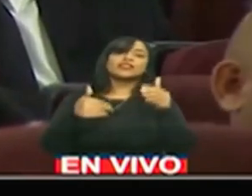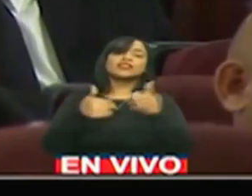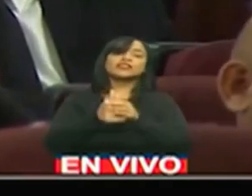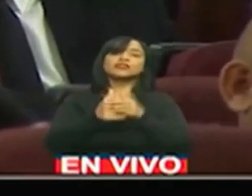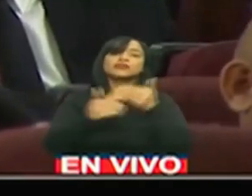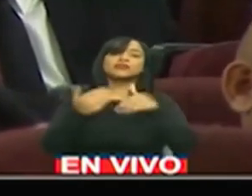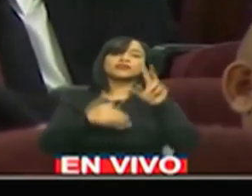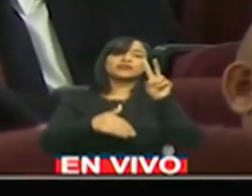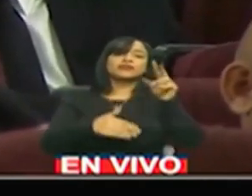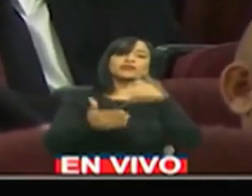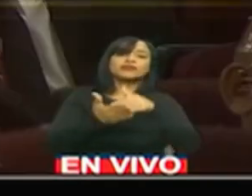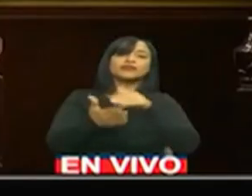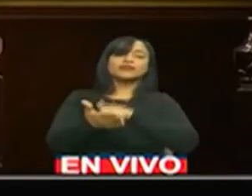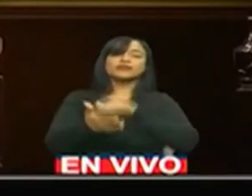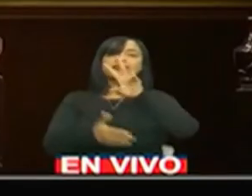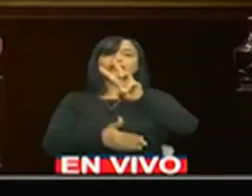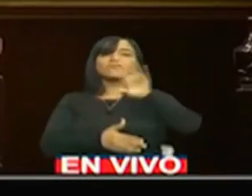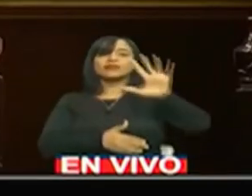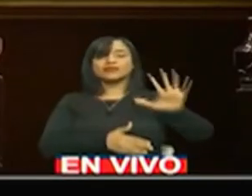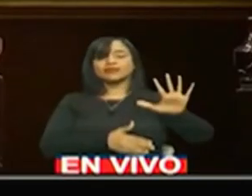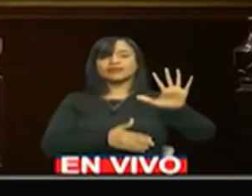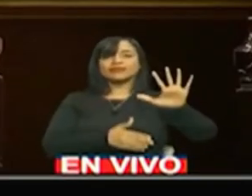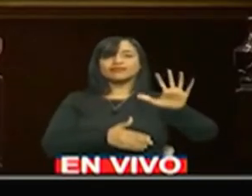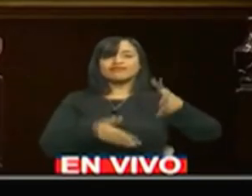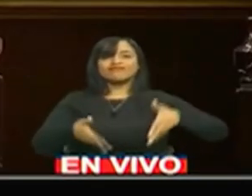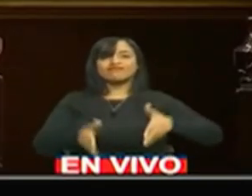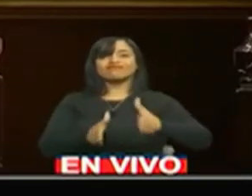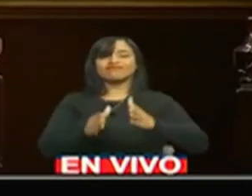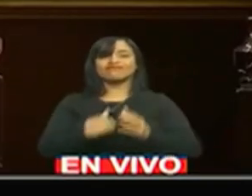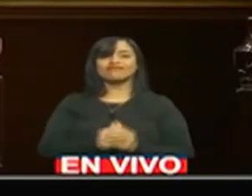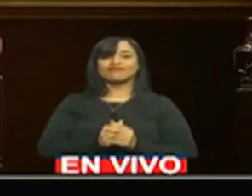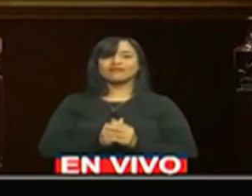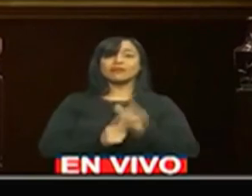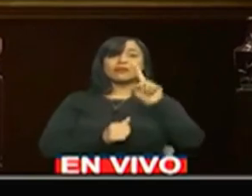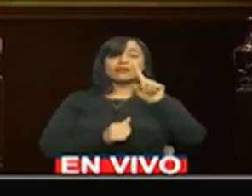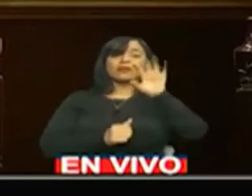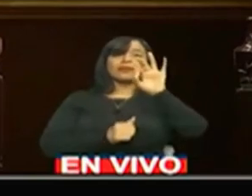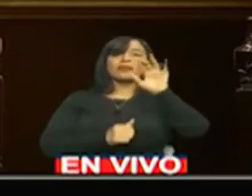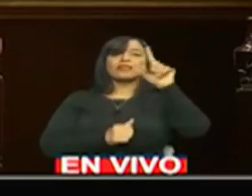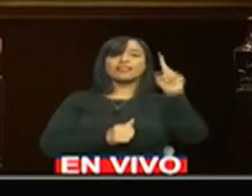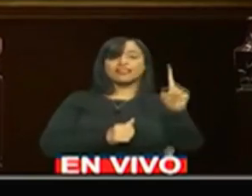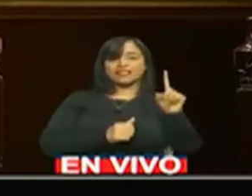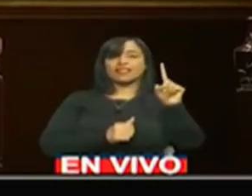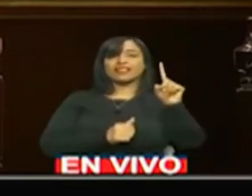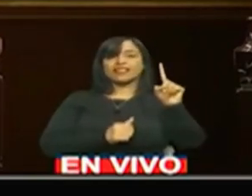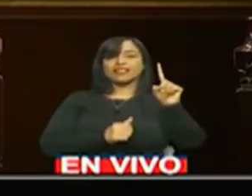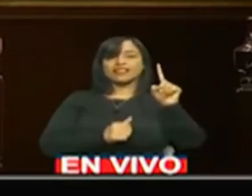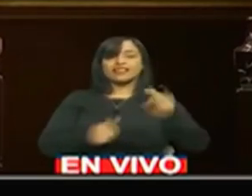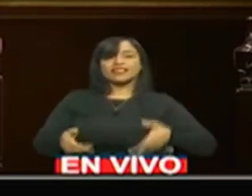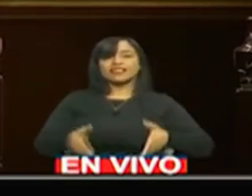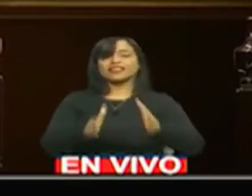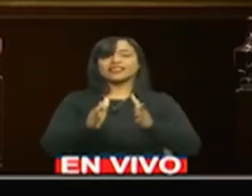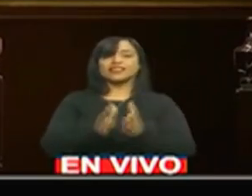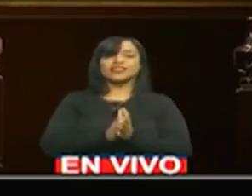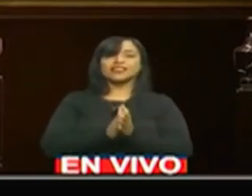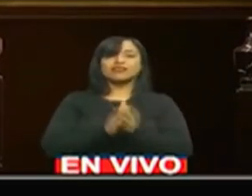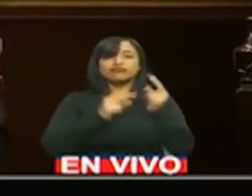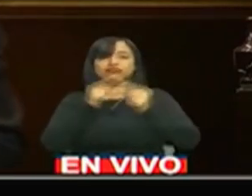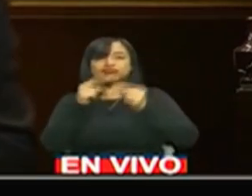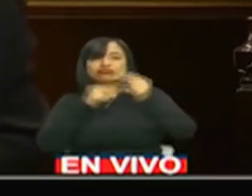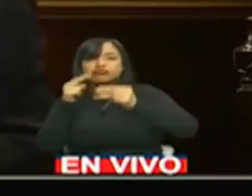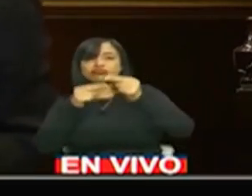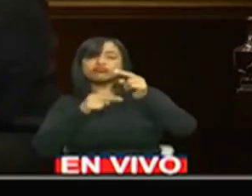de 1.565 kilómetros de canales y drenes, 191 kilómetros de caminos y bermas y construcción